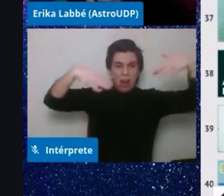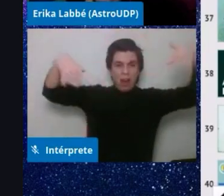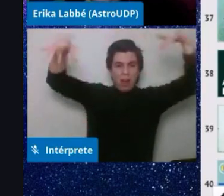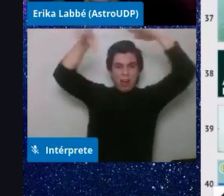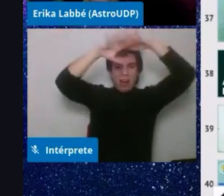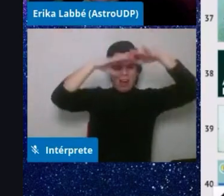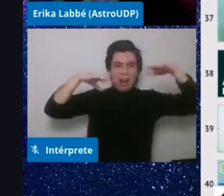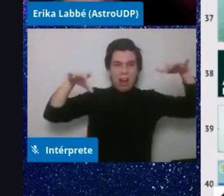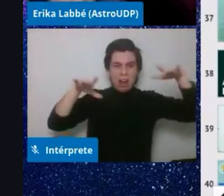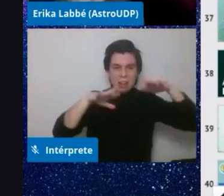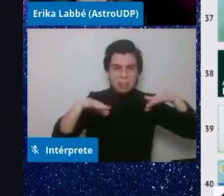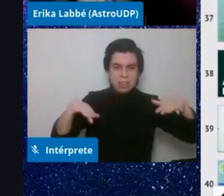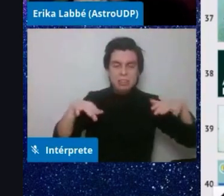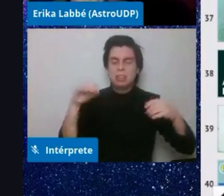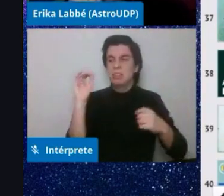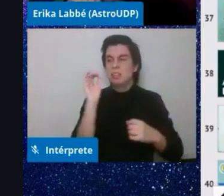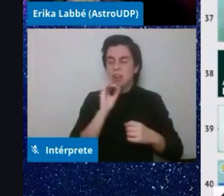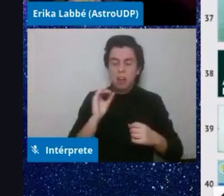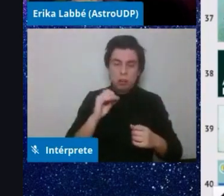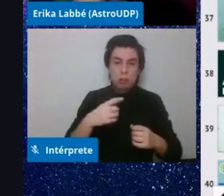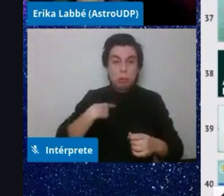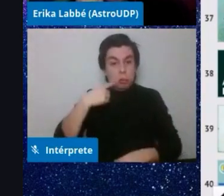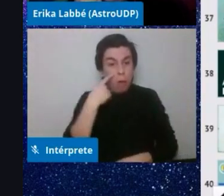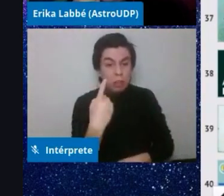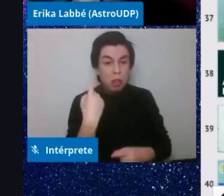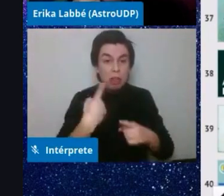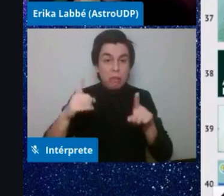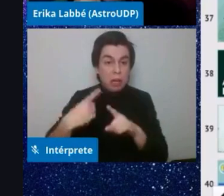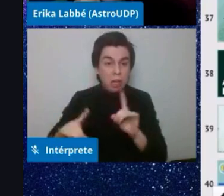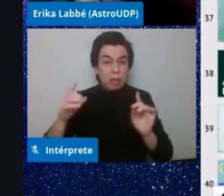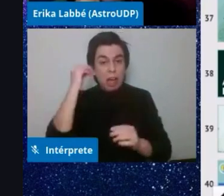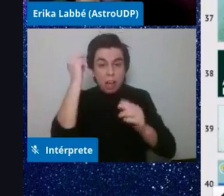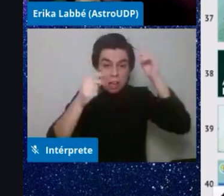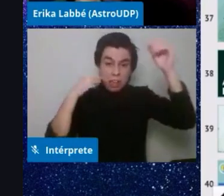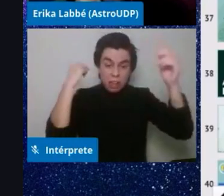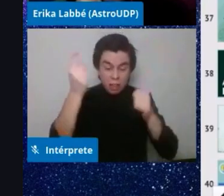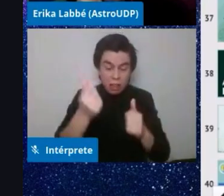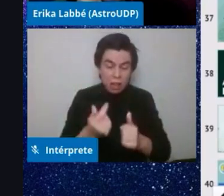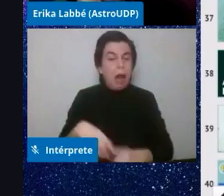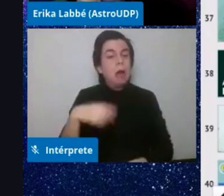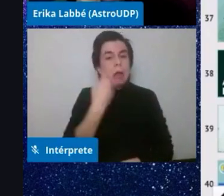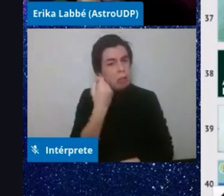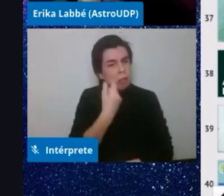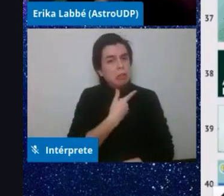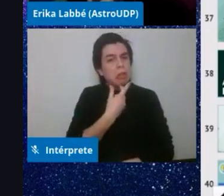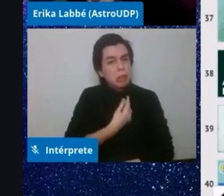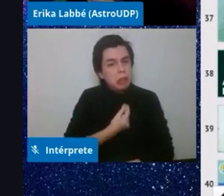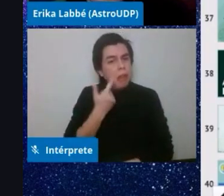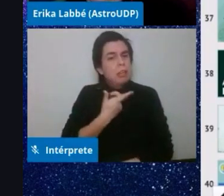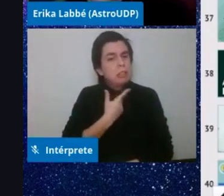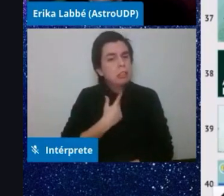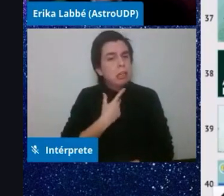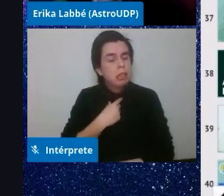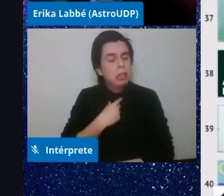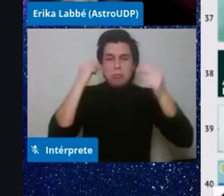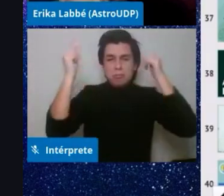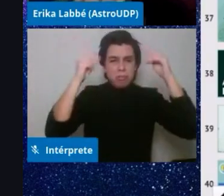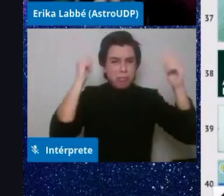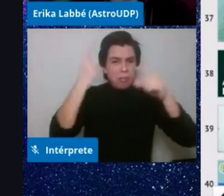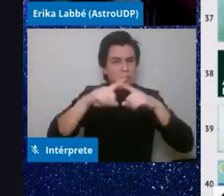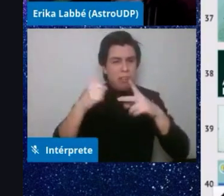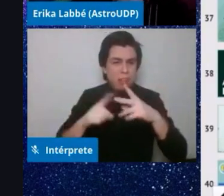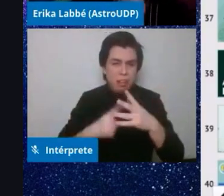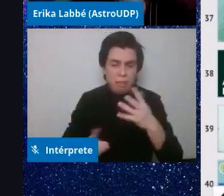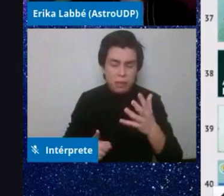varias iniciativas y son diferentes, son los más entretenidos. En realidad, como que hay varias ideas distintas. Por ejemplo, en general, cuando tú piensas